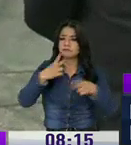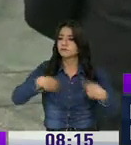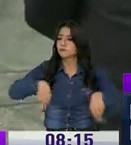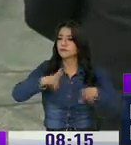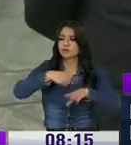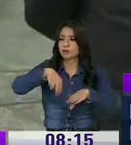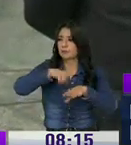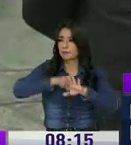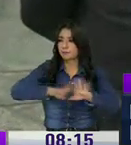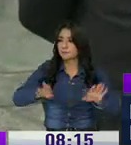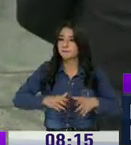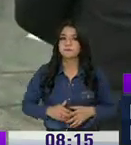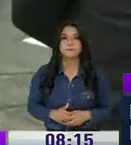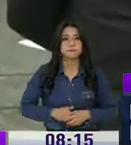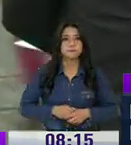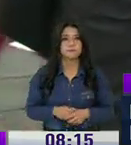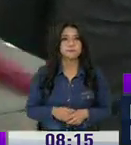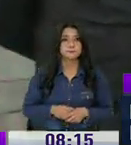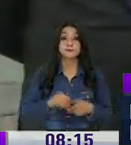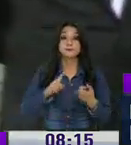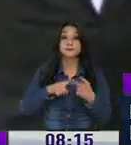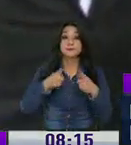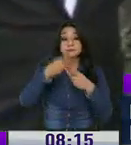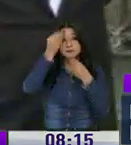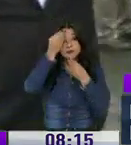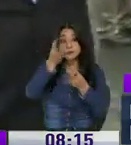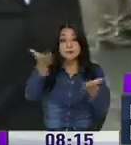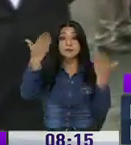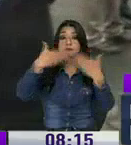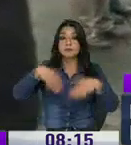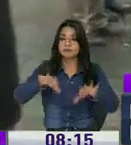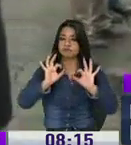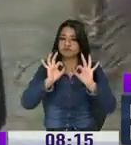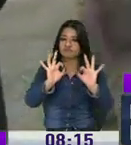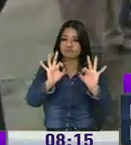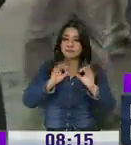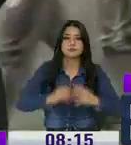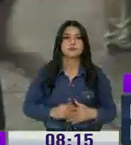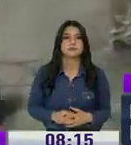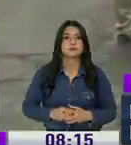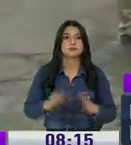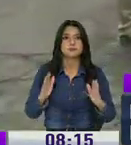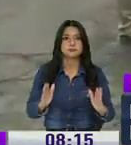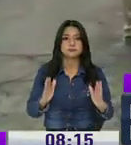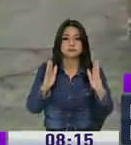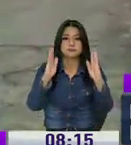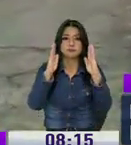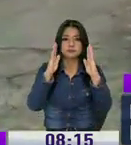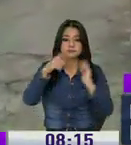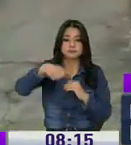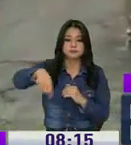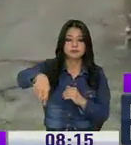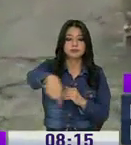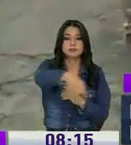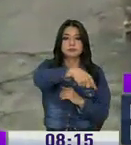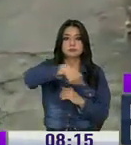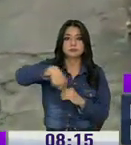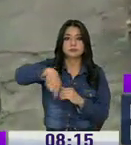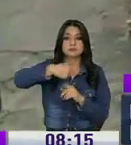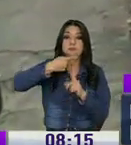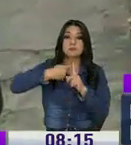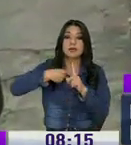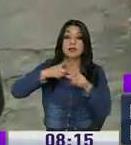normalmente proporciona. Amigos televidentes, ahí está información de primera mano, mucha atención en el redondel del sector del